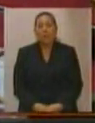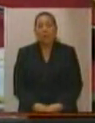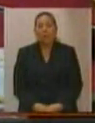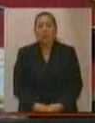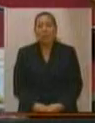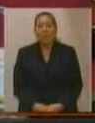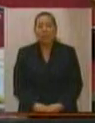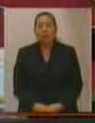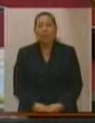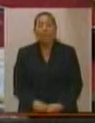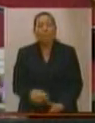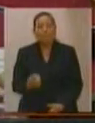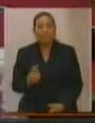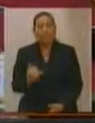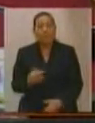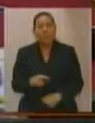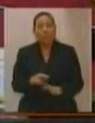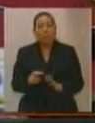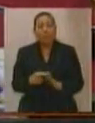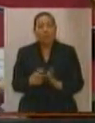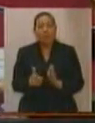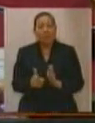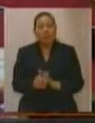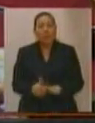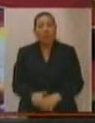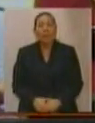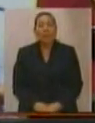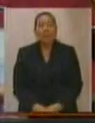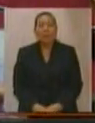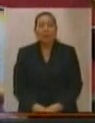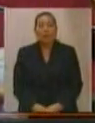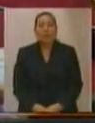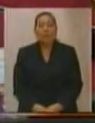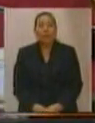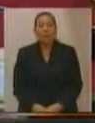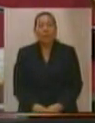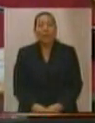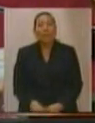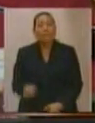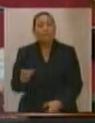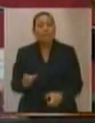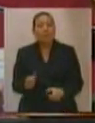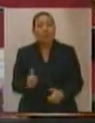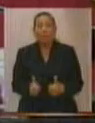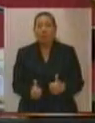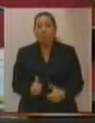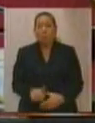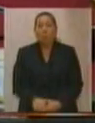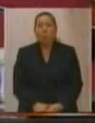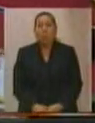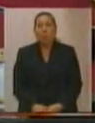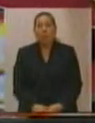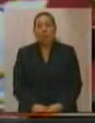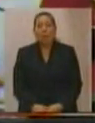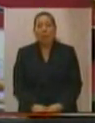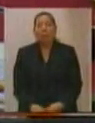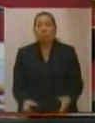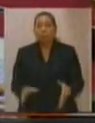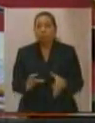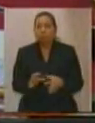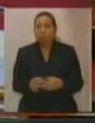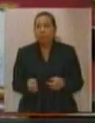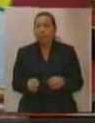Yo había entendido que la intención del proyecto de ley era que personas entre las cuales hay un vínculo